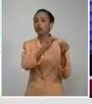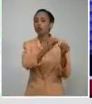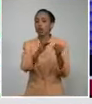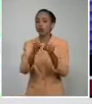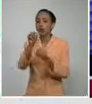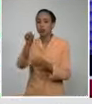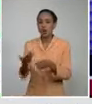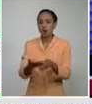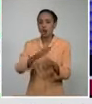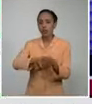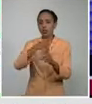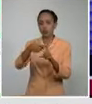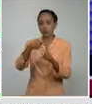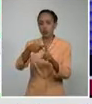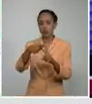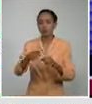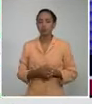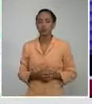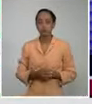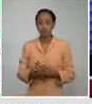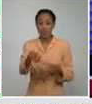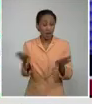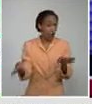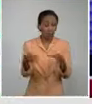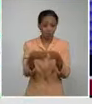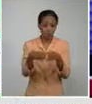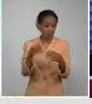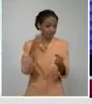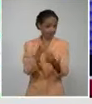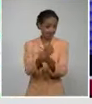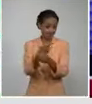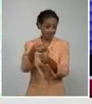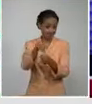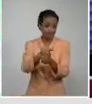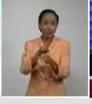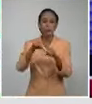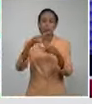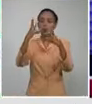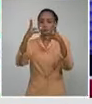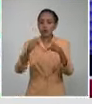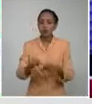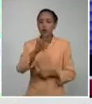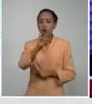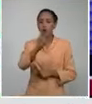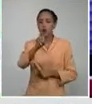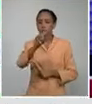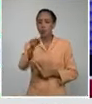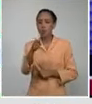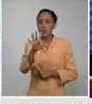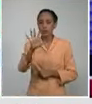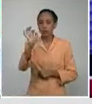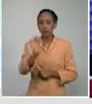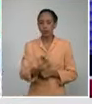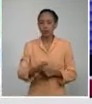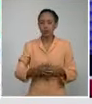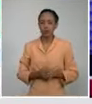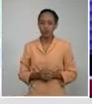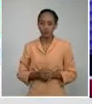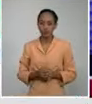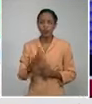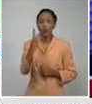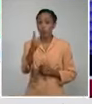ya previamente, el grupo de mayor riesgo. Eso hace que el acumulado sea el 92,5%. Uno con fuente